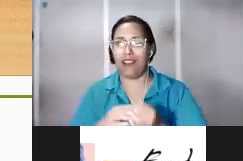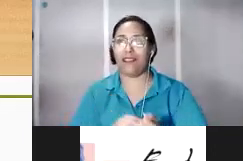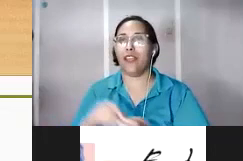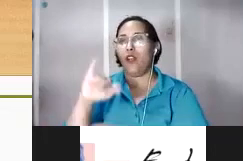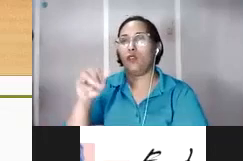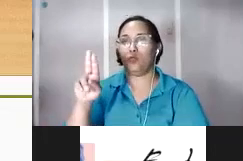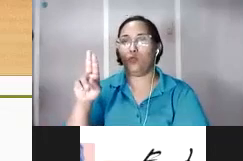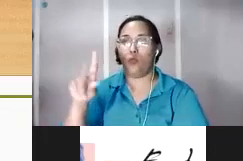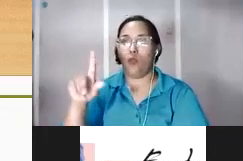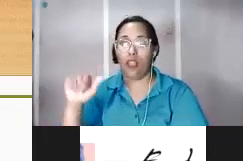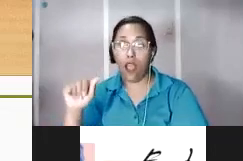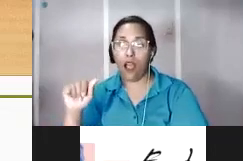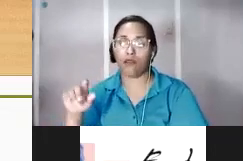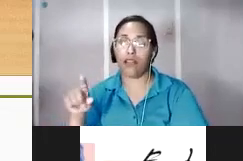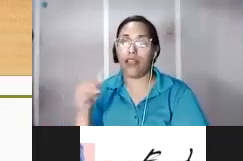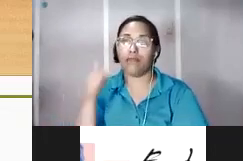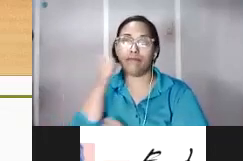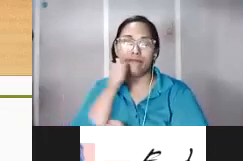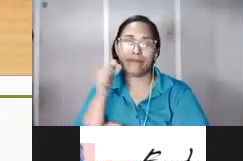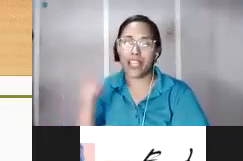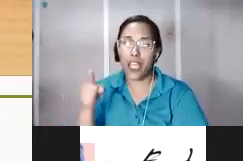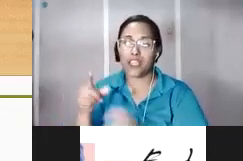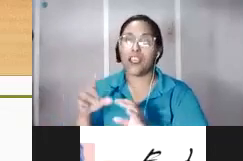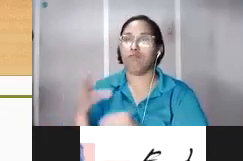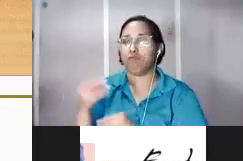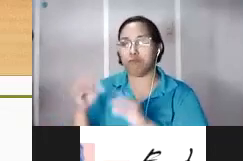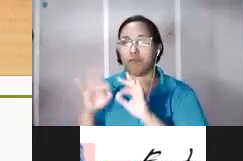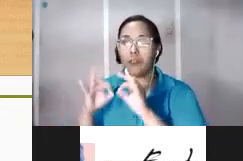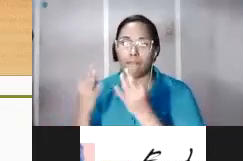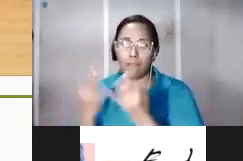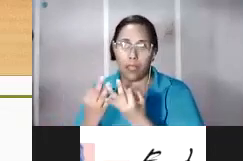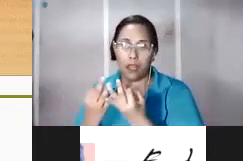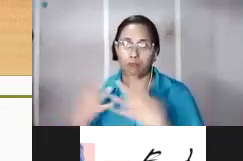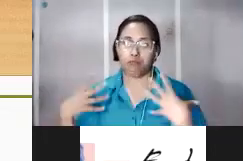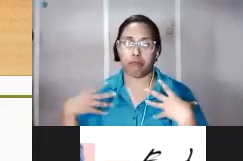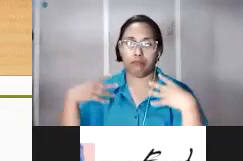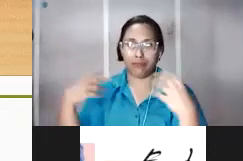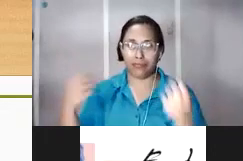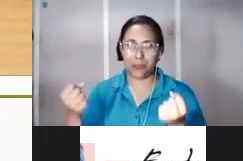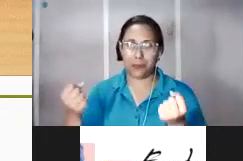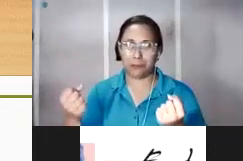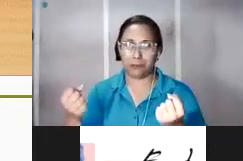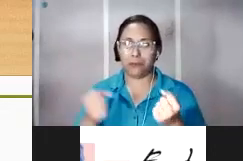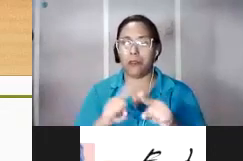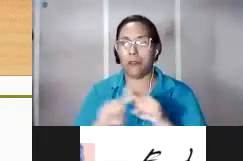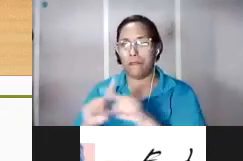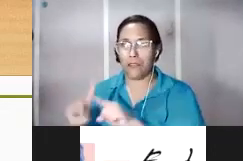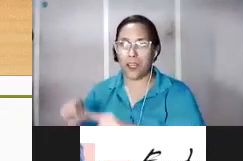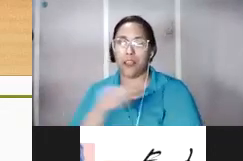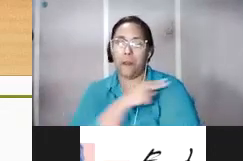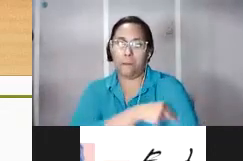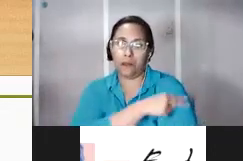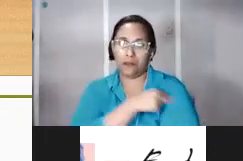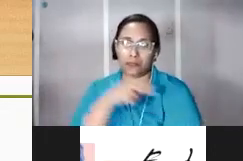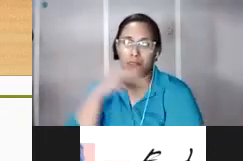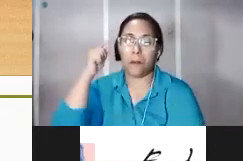ella y su familia a la salud de los pacientes